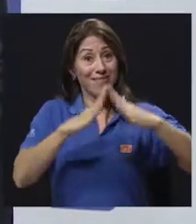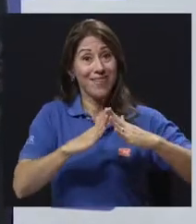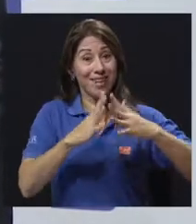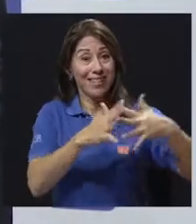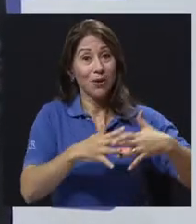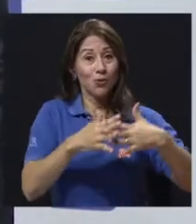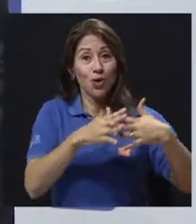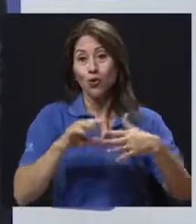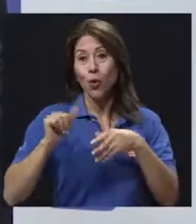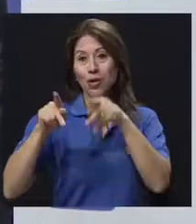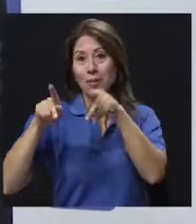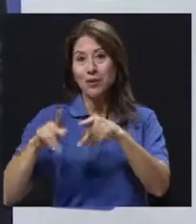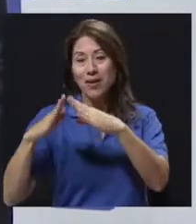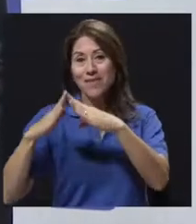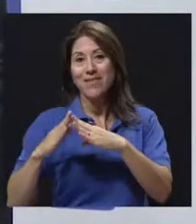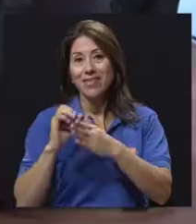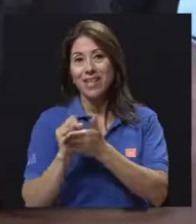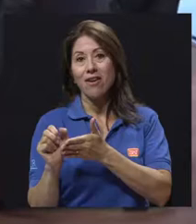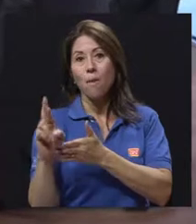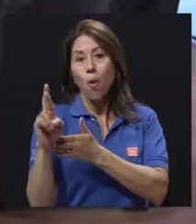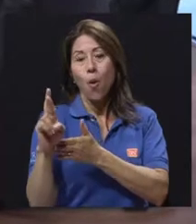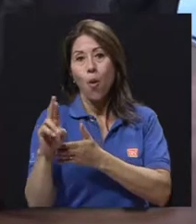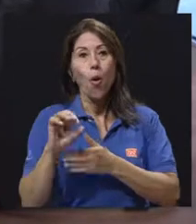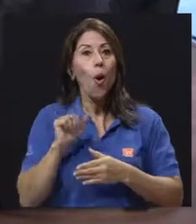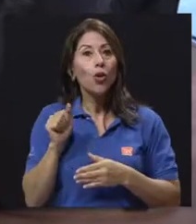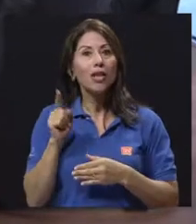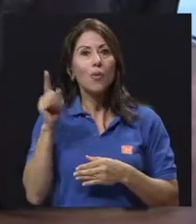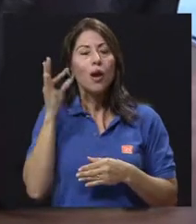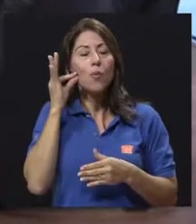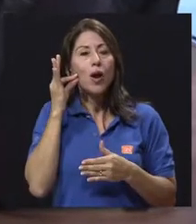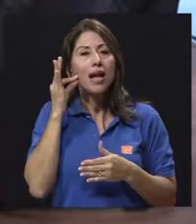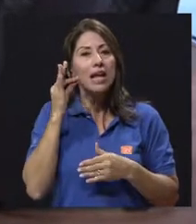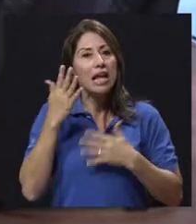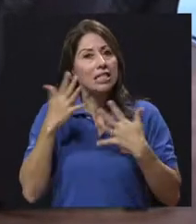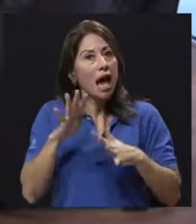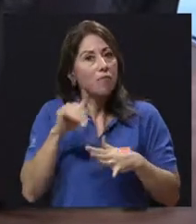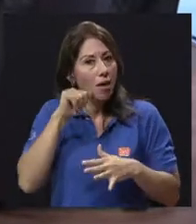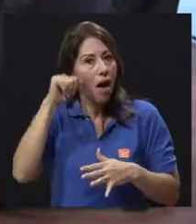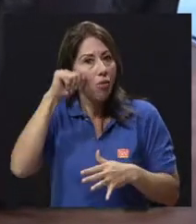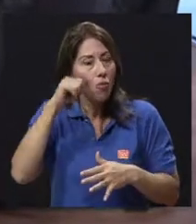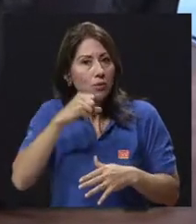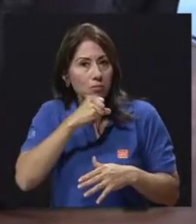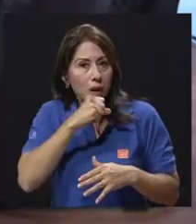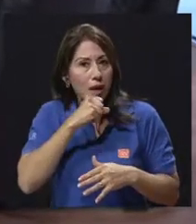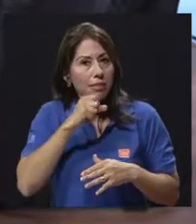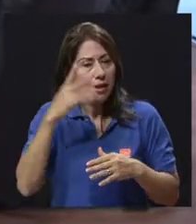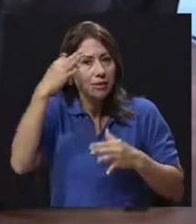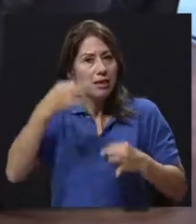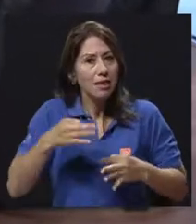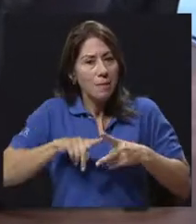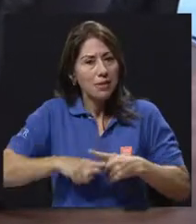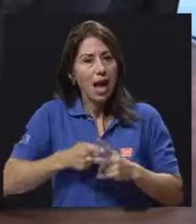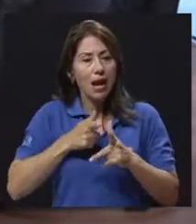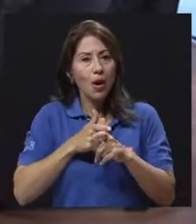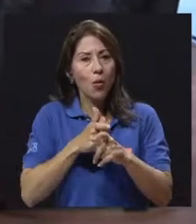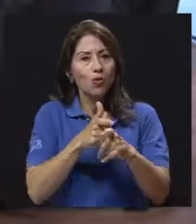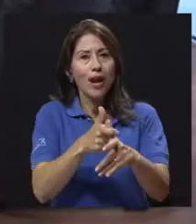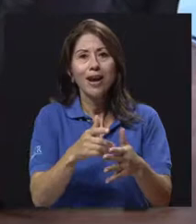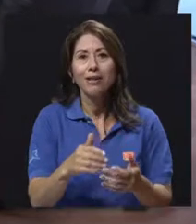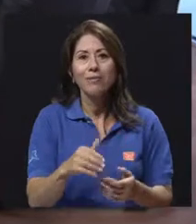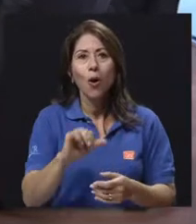Ramón, una mujer ya que en su madurez decide empezar a correr, otros profesionales que